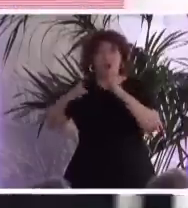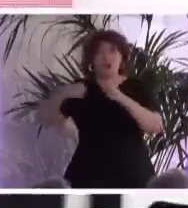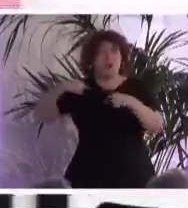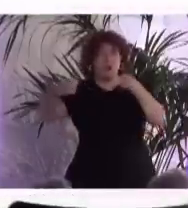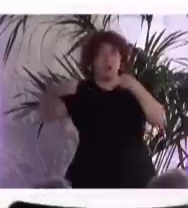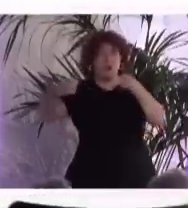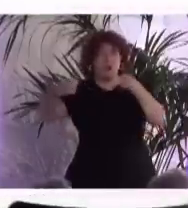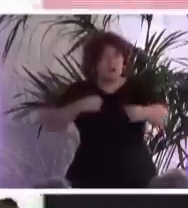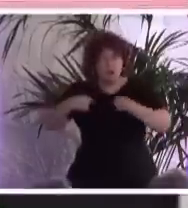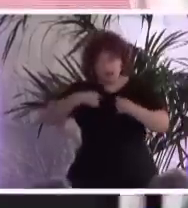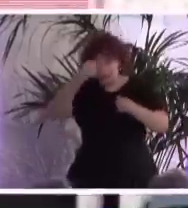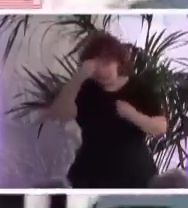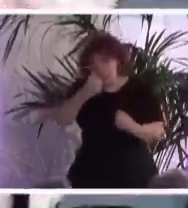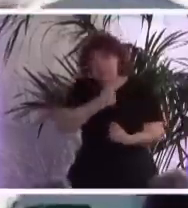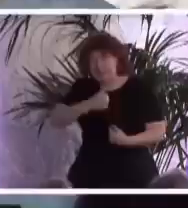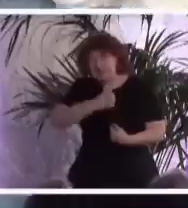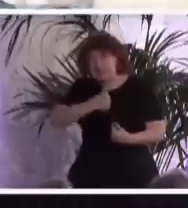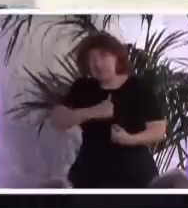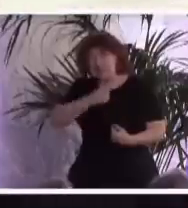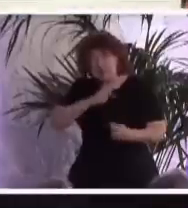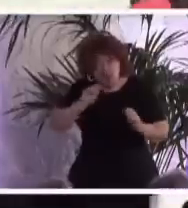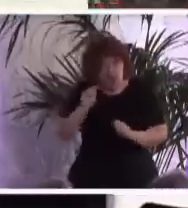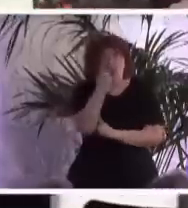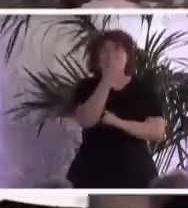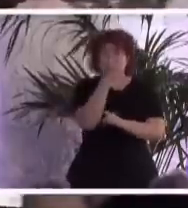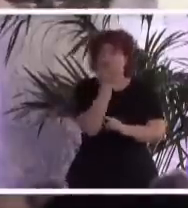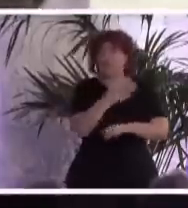este mundo habría sido posible eso